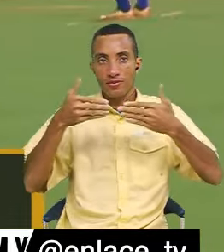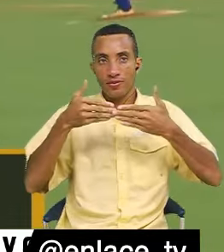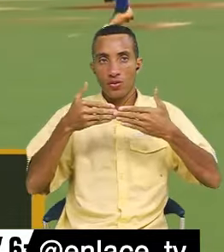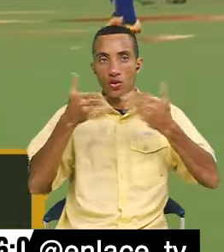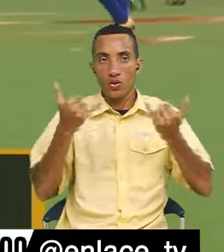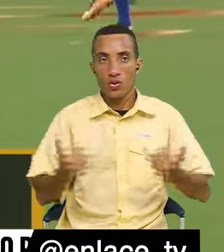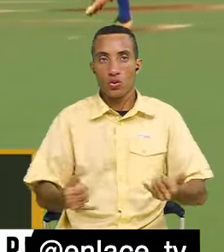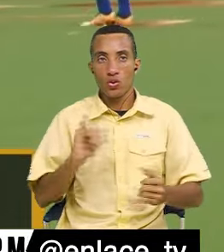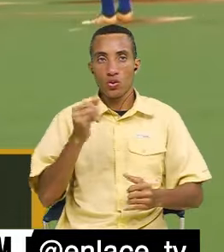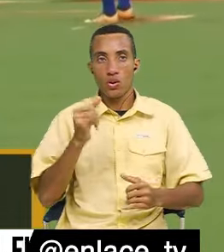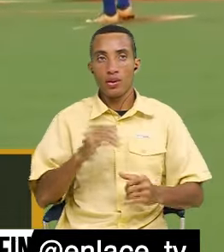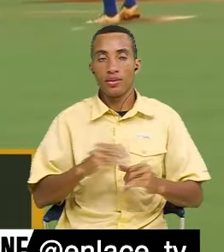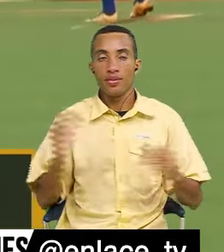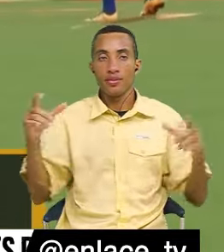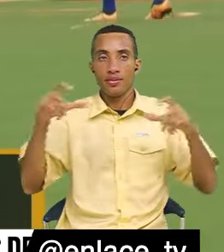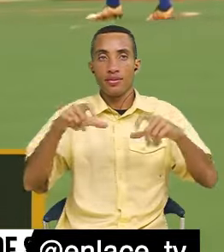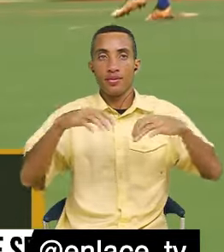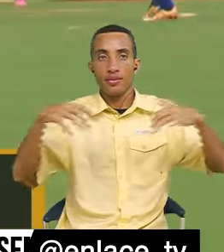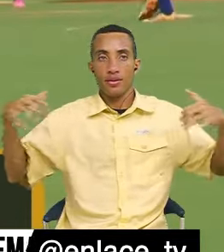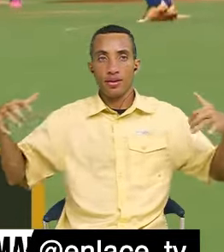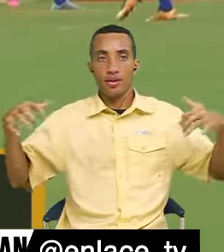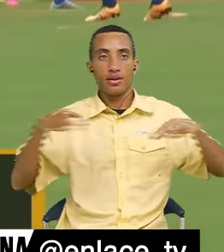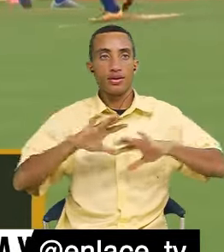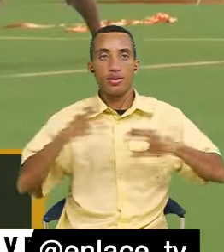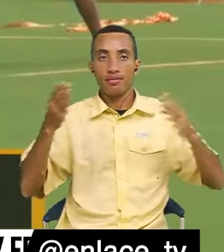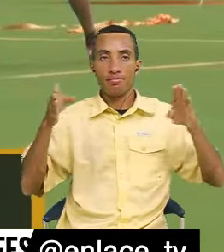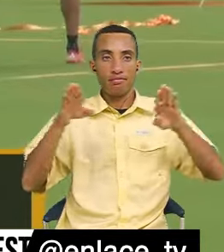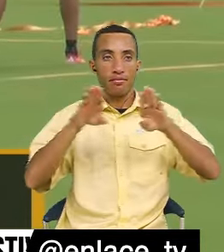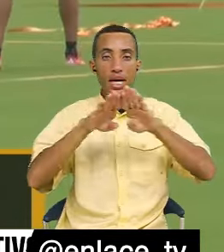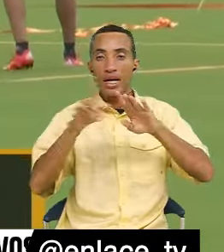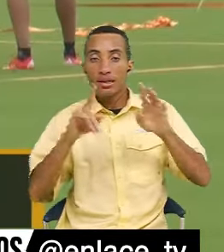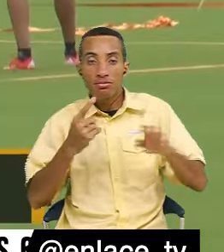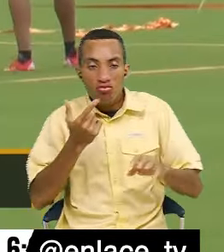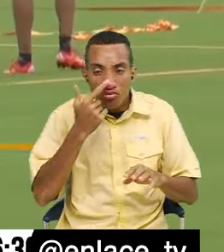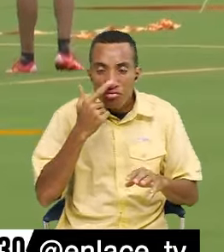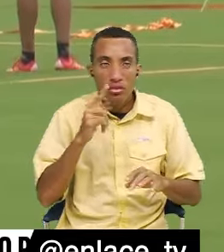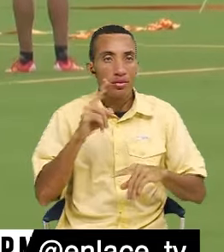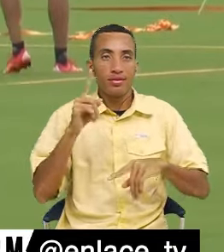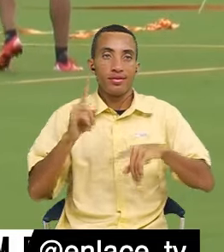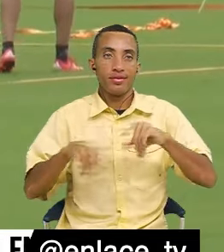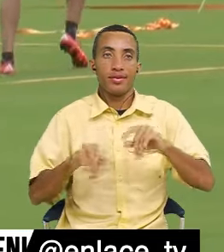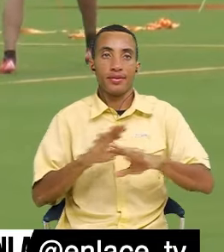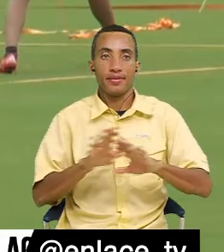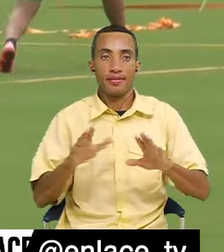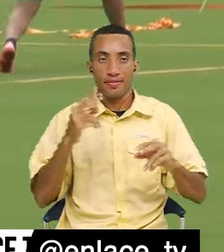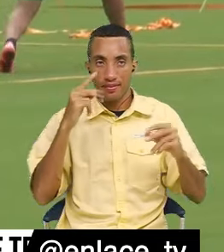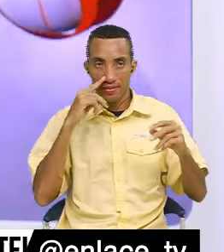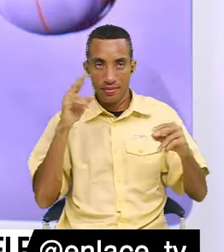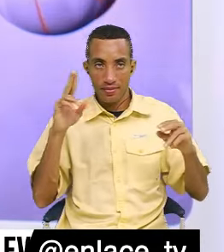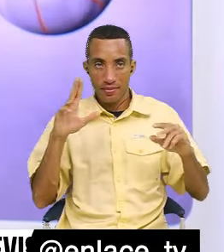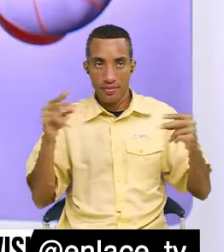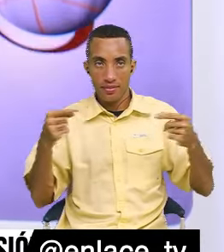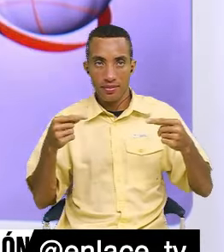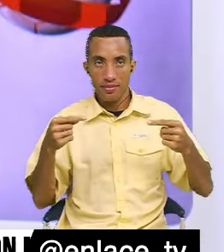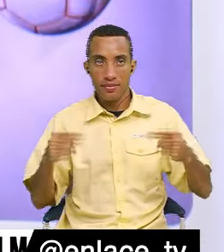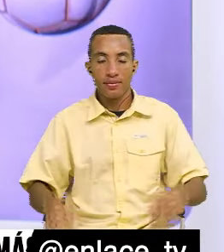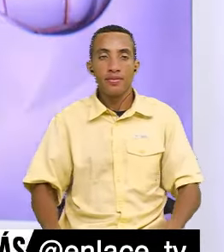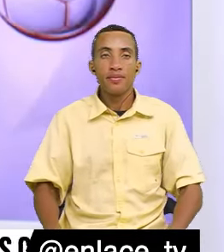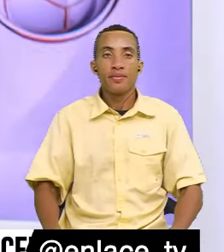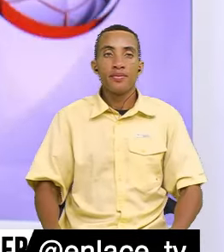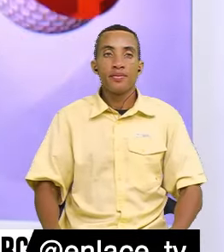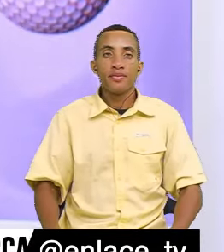noche en el Estadio Daniel Villa Zapata, donde cerrará su preparación con miras al encuentro frente a Nacional. Por su